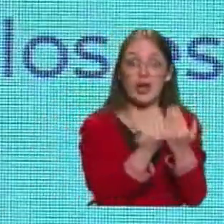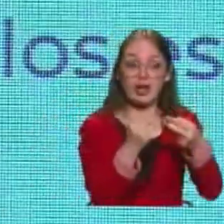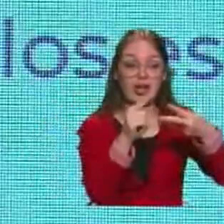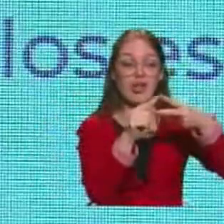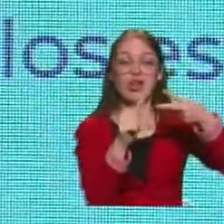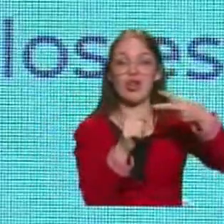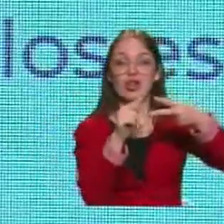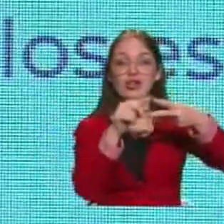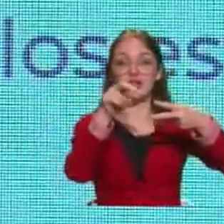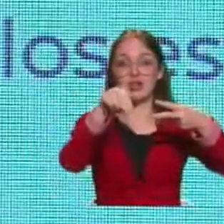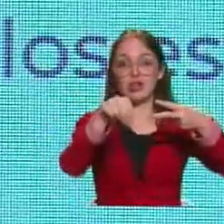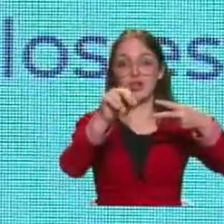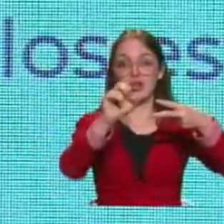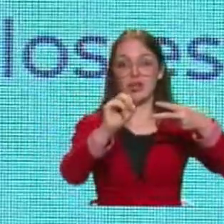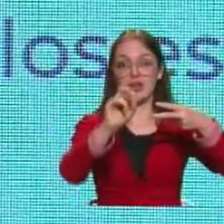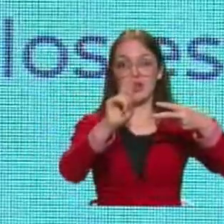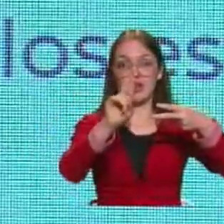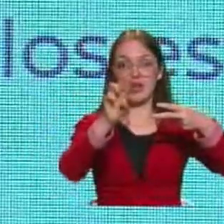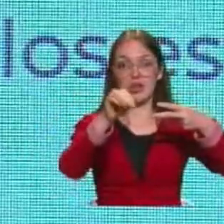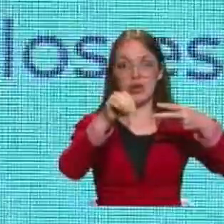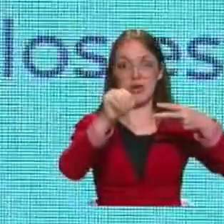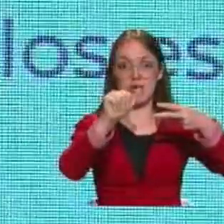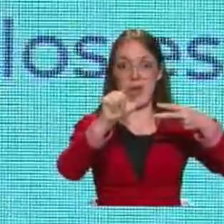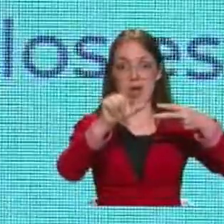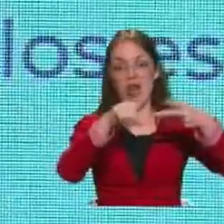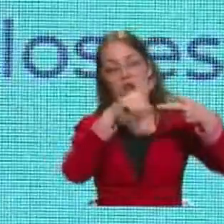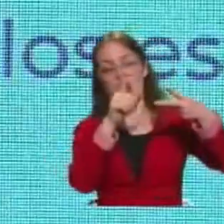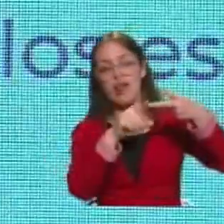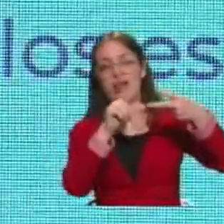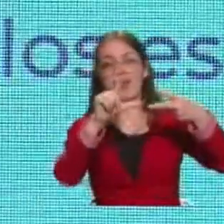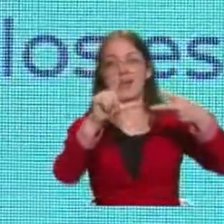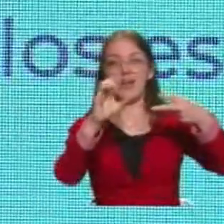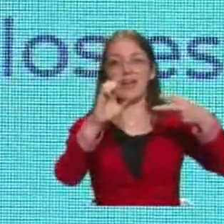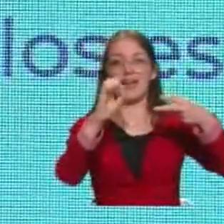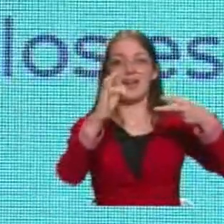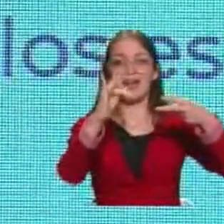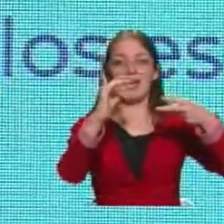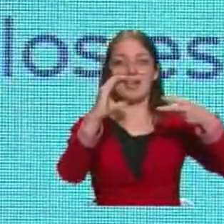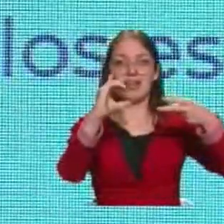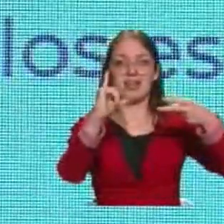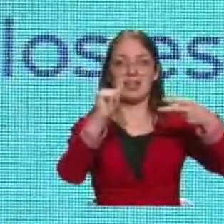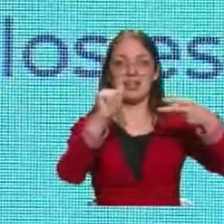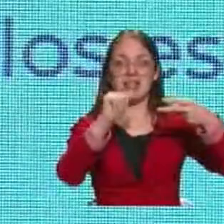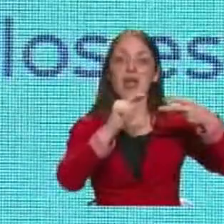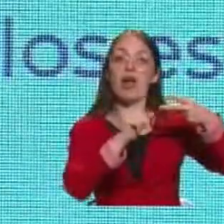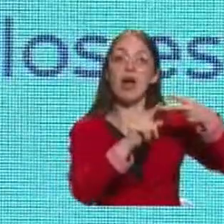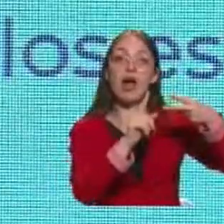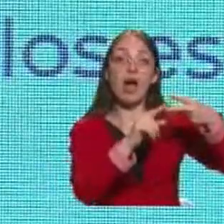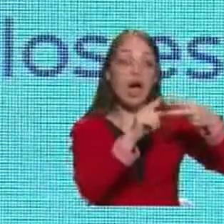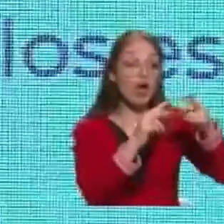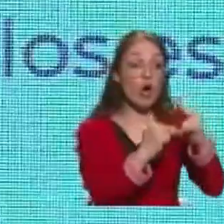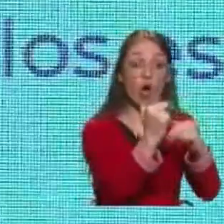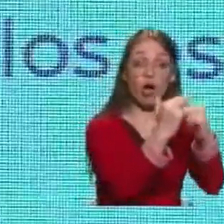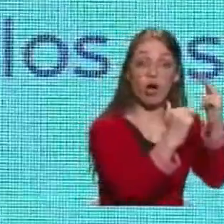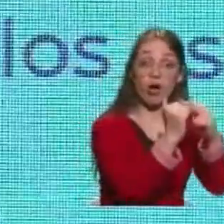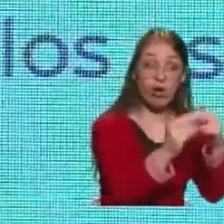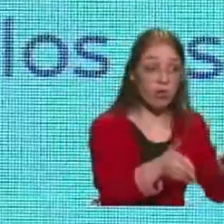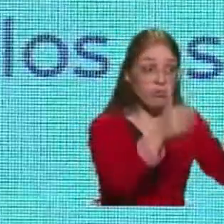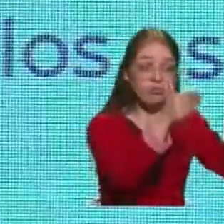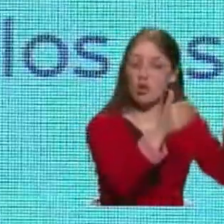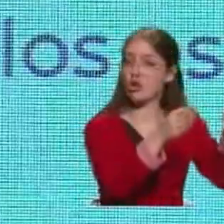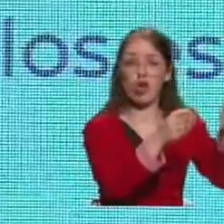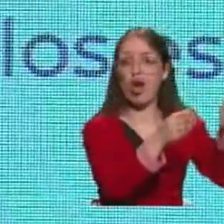y el otro la letizia son dos colegios 100% públicos y no es construir muros es cambiar el paradigma